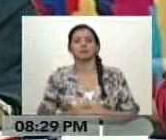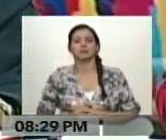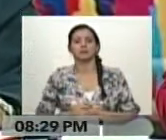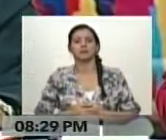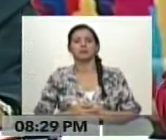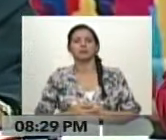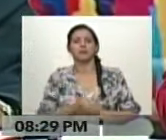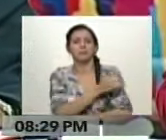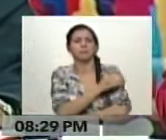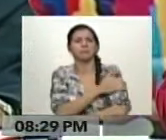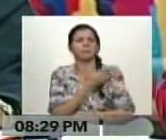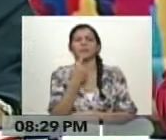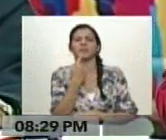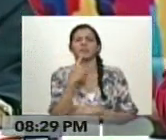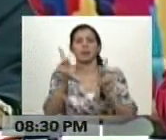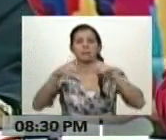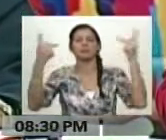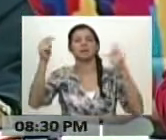Atención, no nos confiemos.